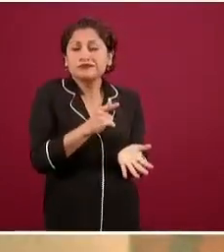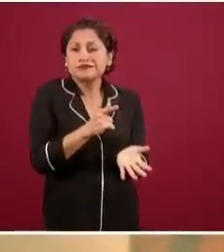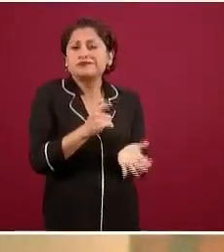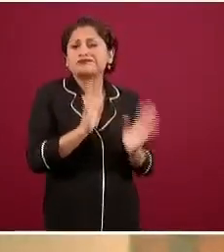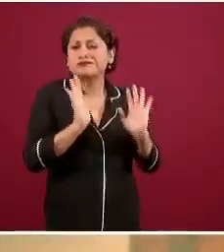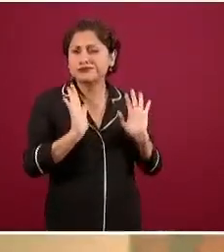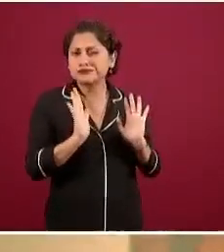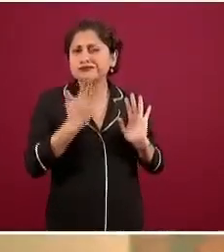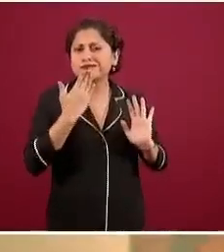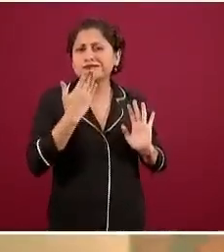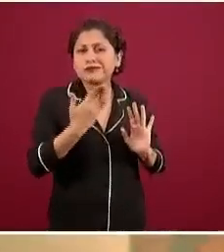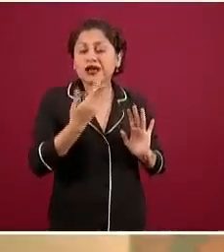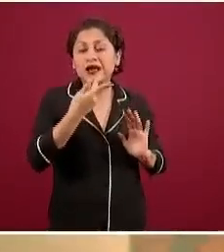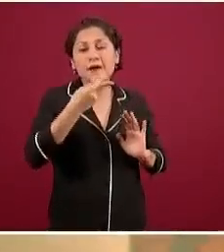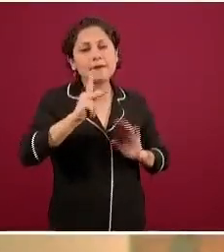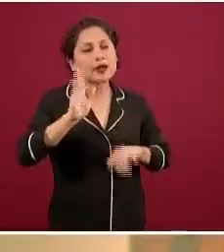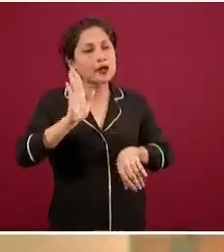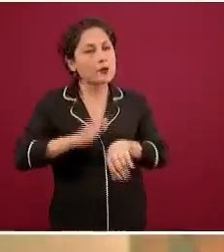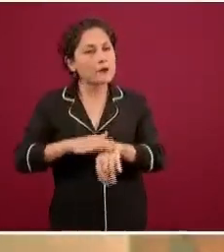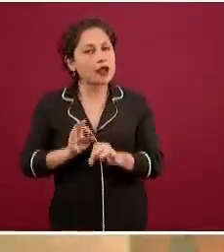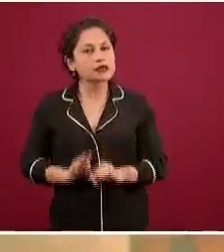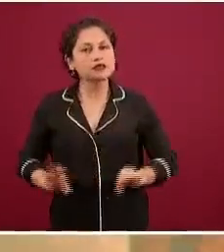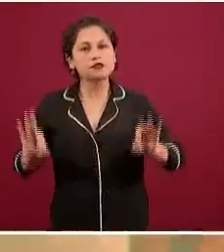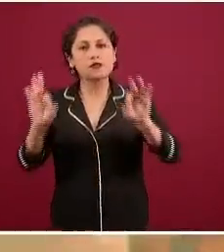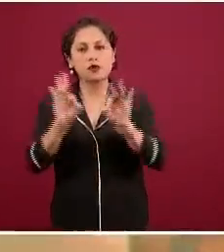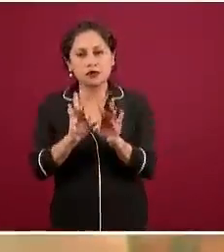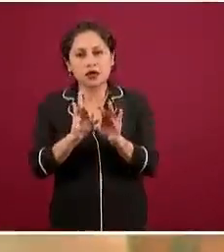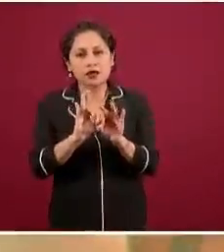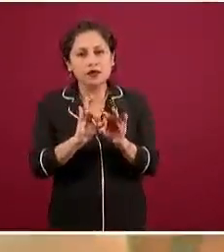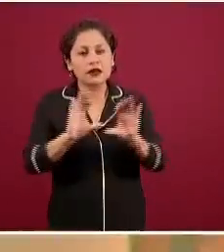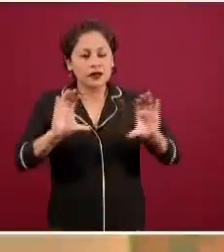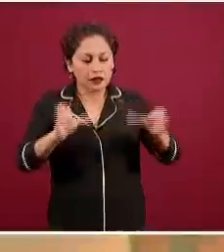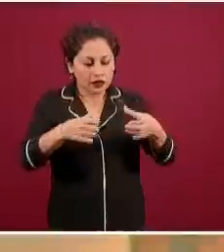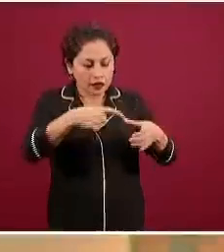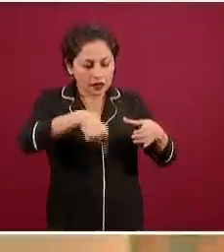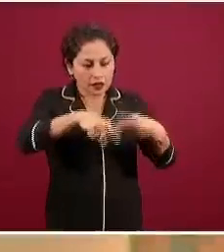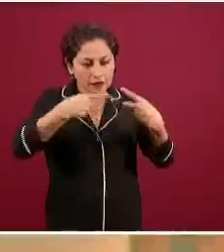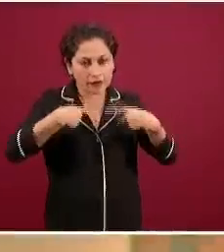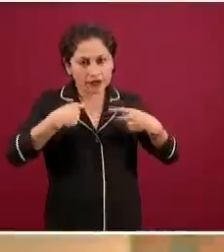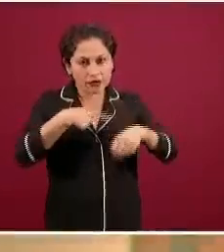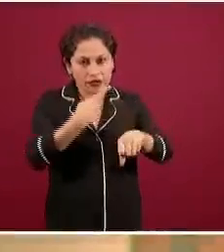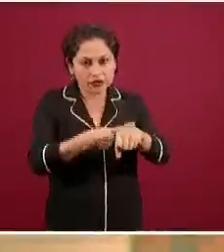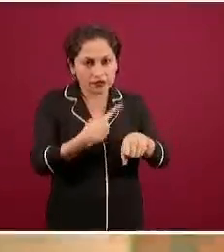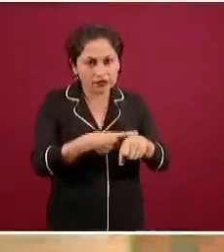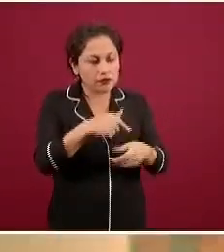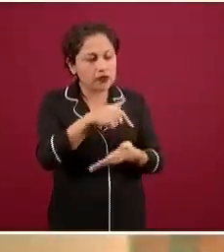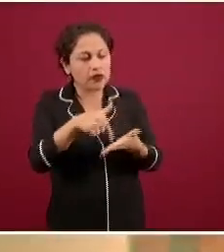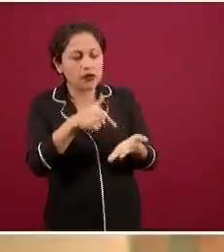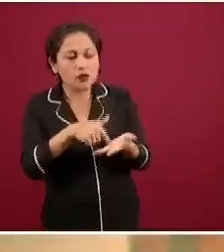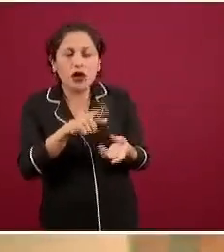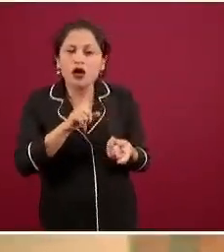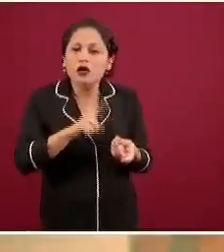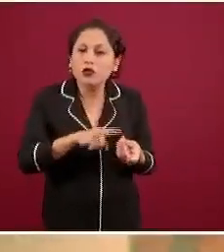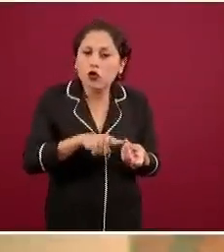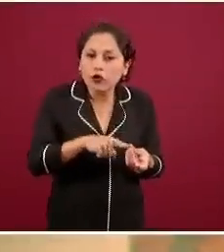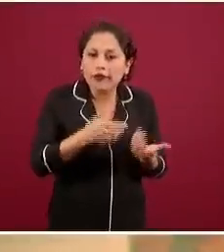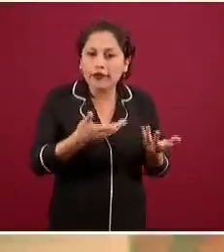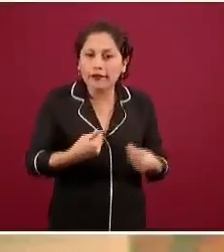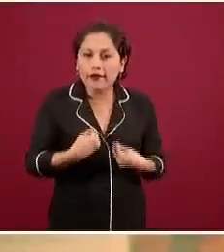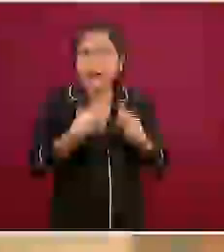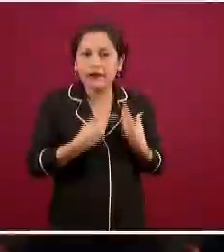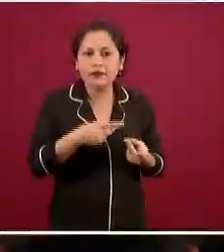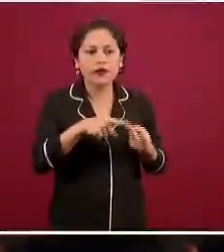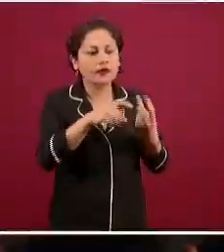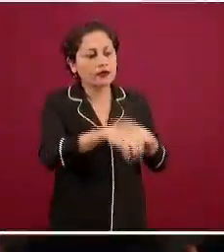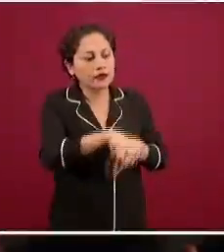es de ese número de casos y sus características por estado, por institución, por grupo de edad,